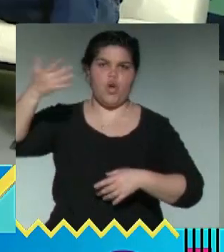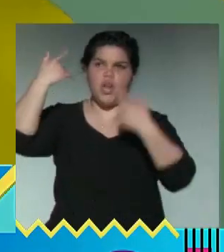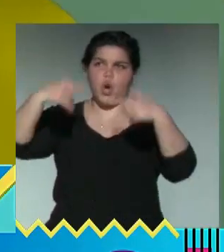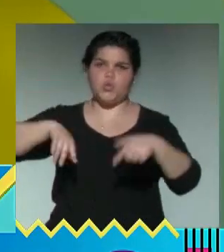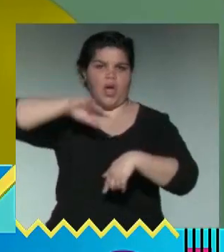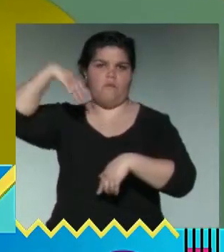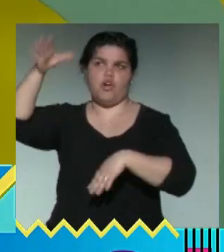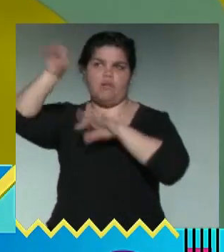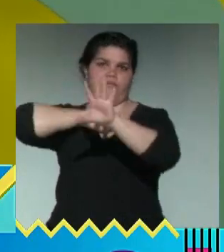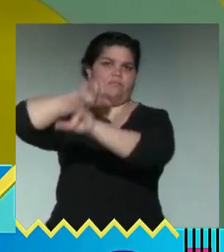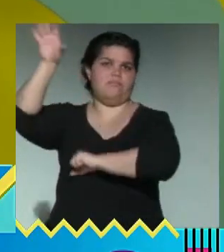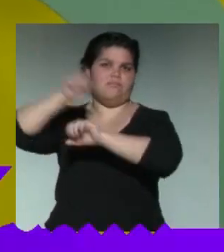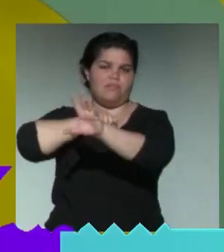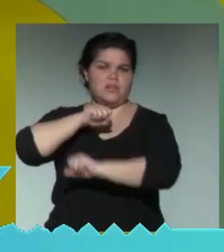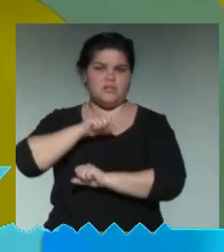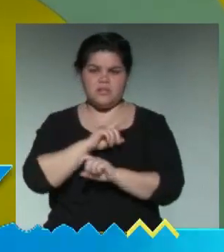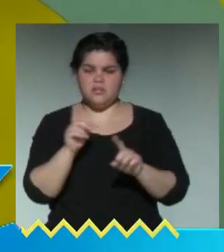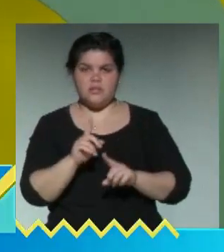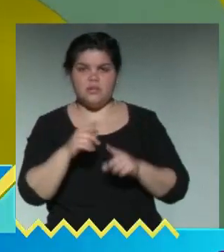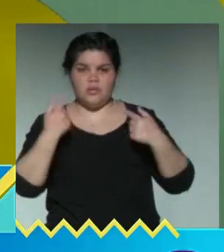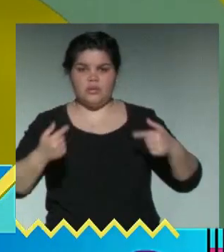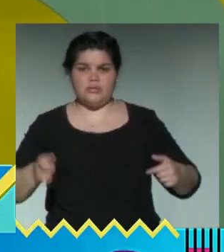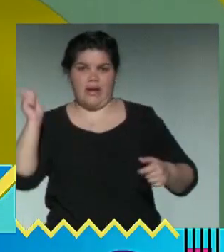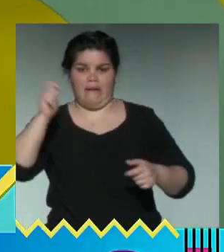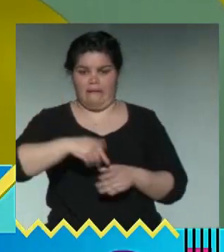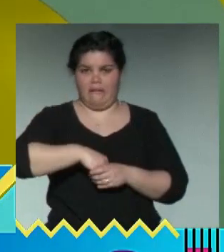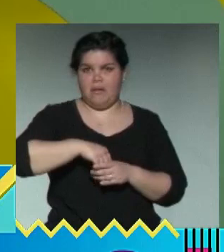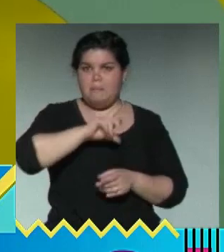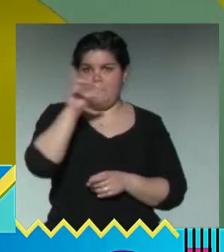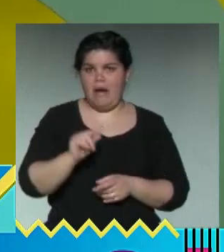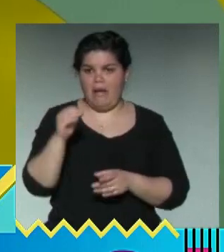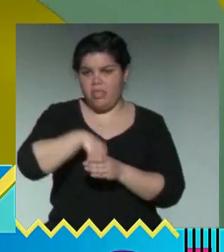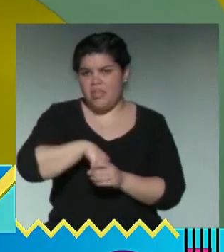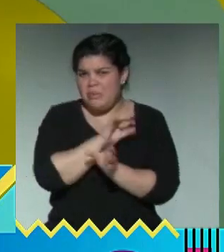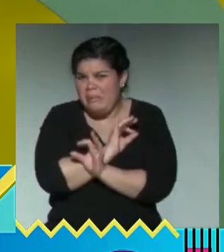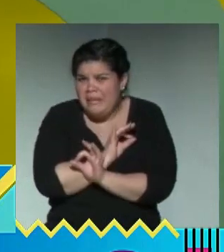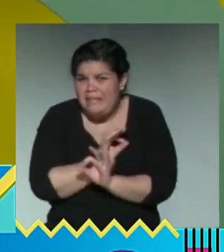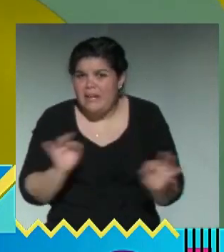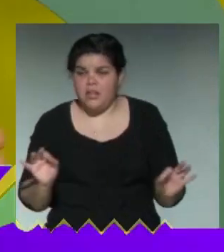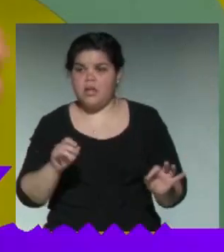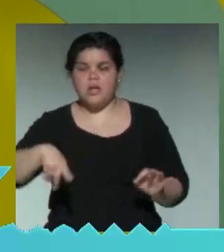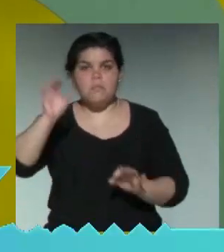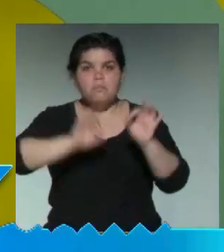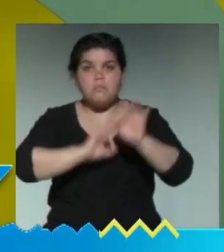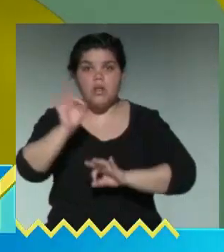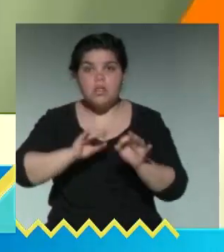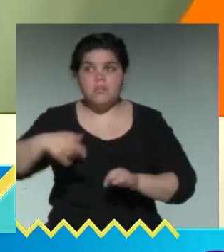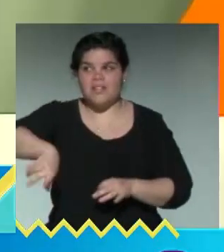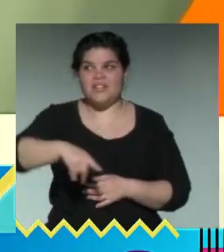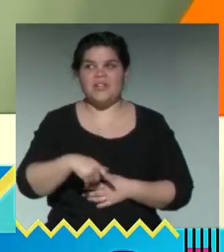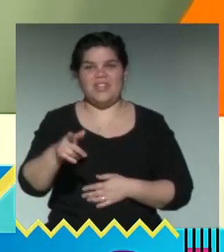y que no tienen prácticamente ninguna participación nacional. El emprendimiento de los chicos, para mí me parece, bueno, le digo los chicos porque los conozco hace